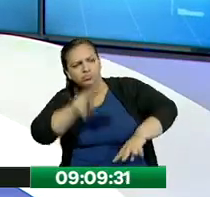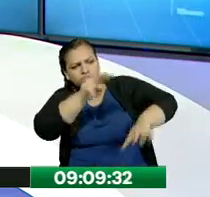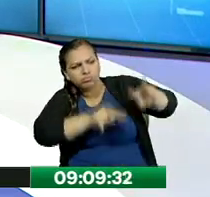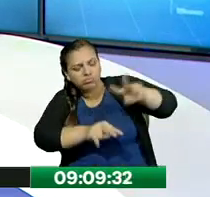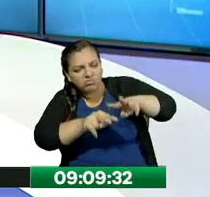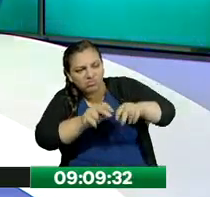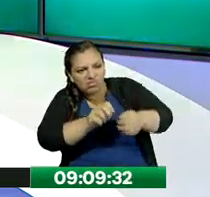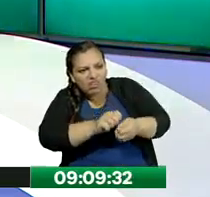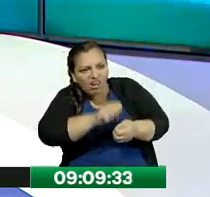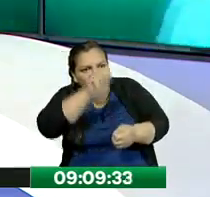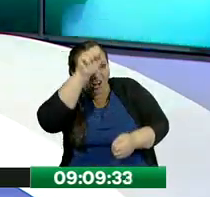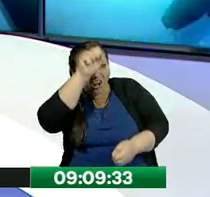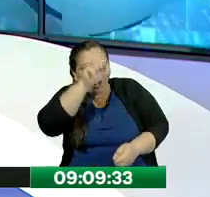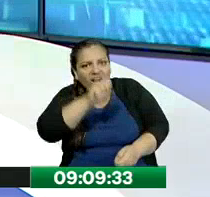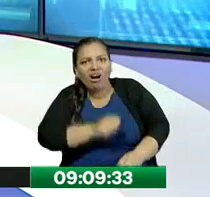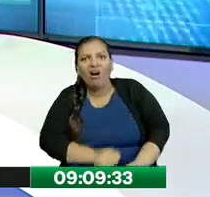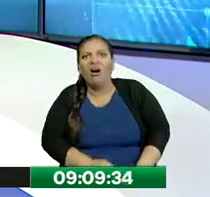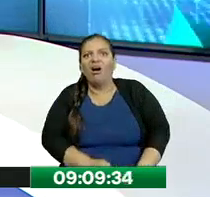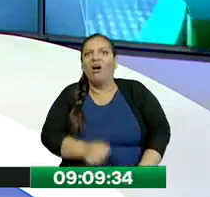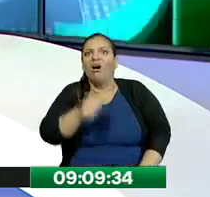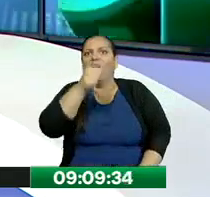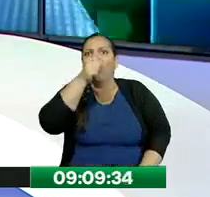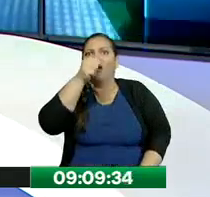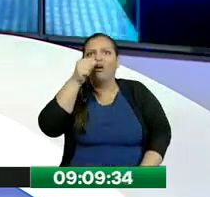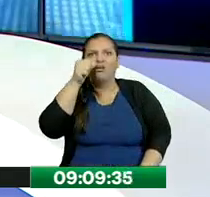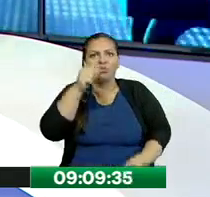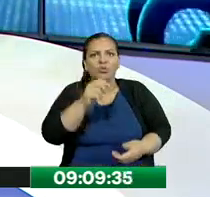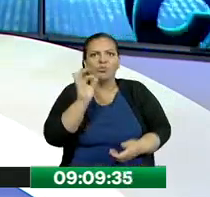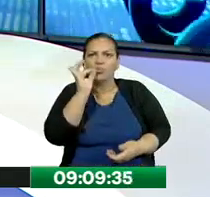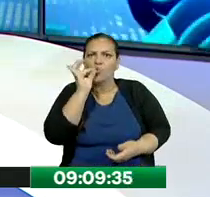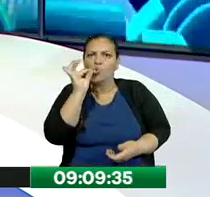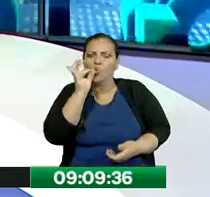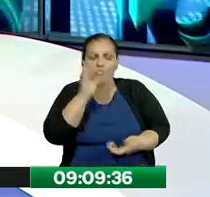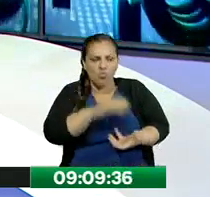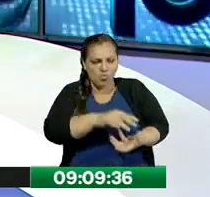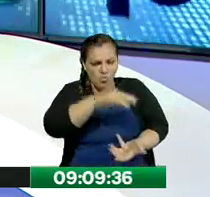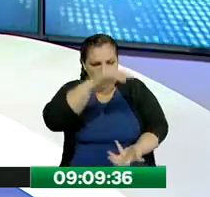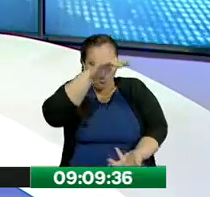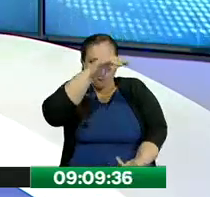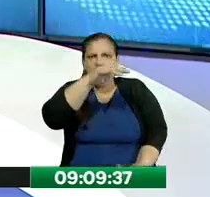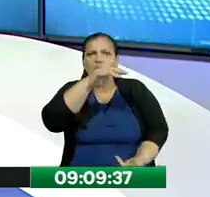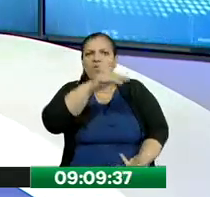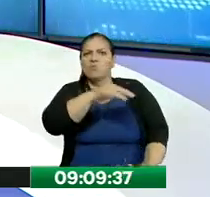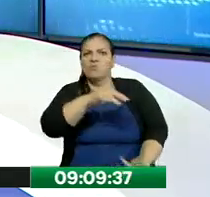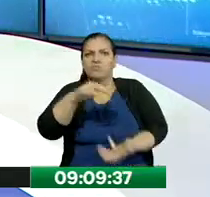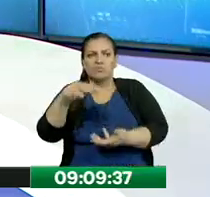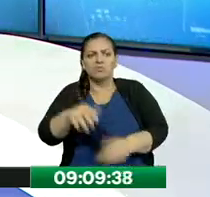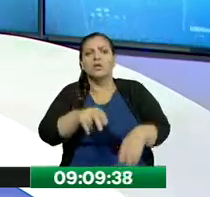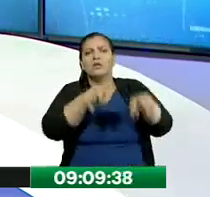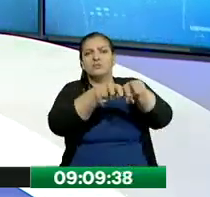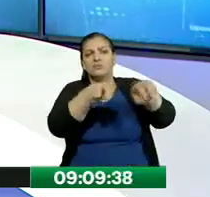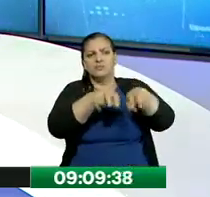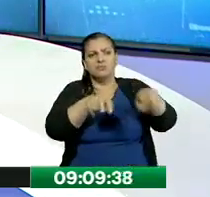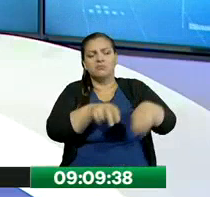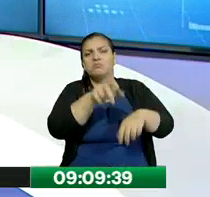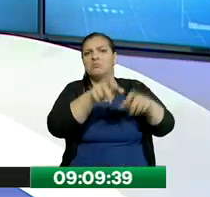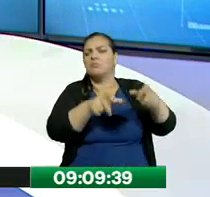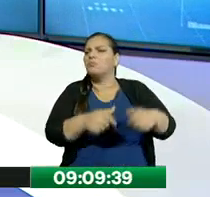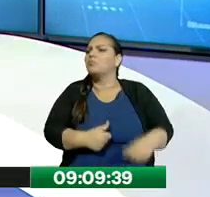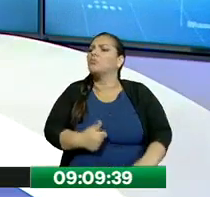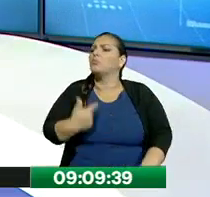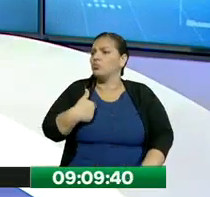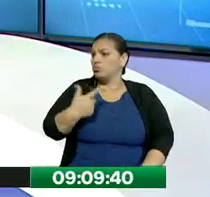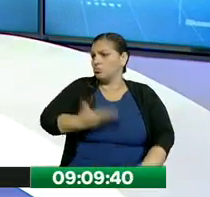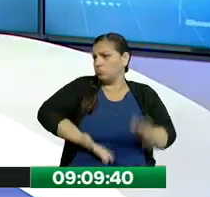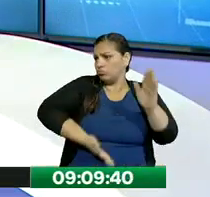de 40 pasajeros que, según ellos, estaban viajando a Ecuador o a Chile. El hallazgo hace